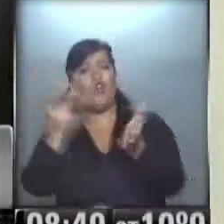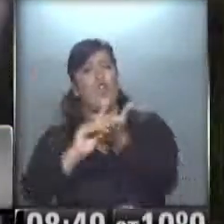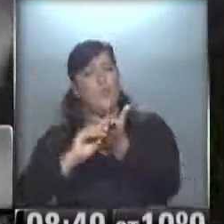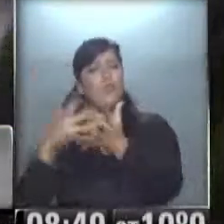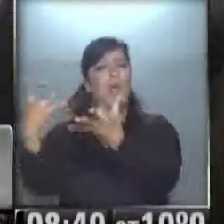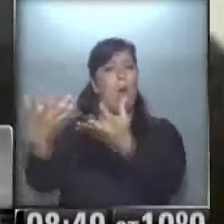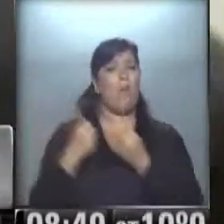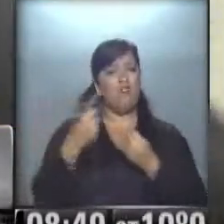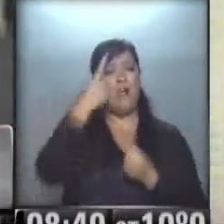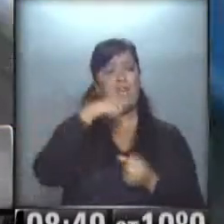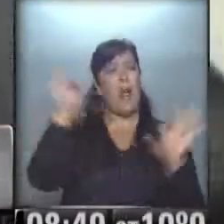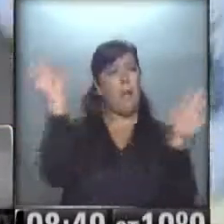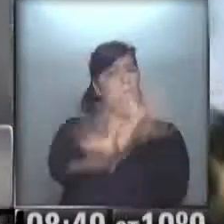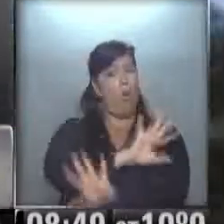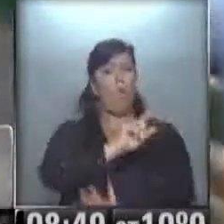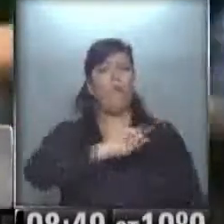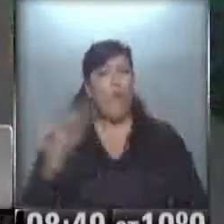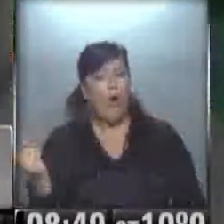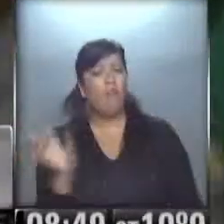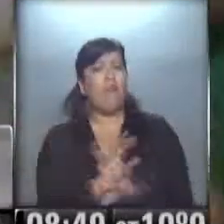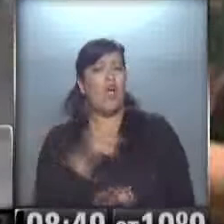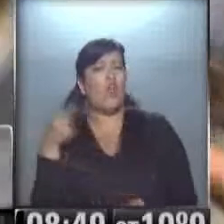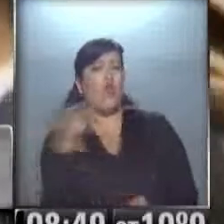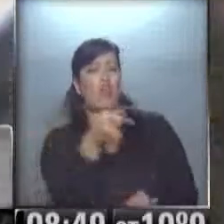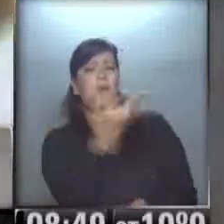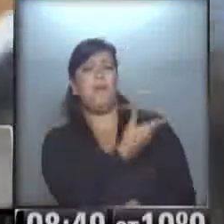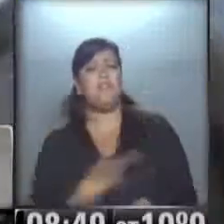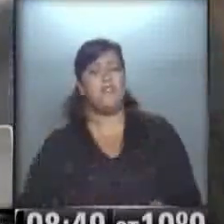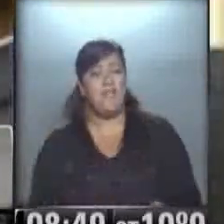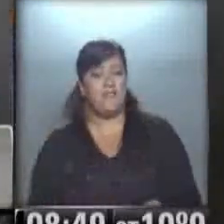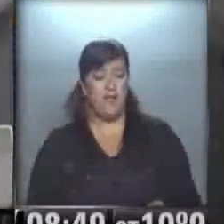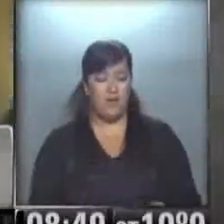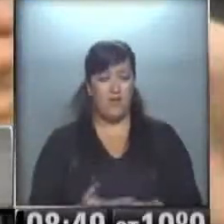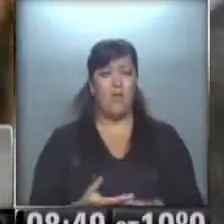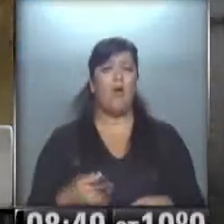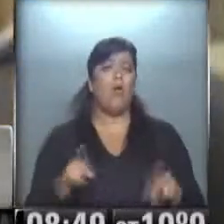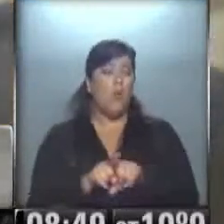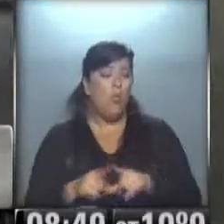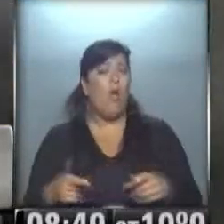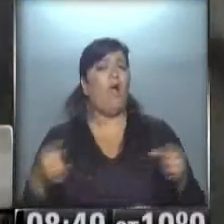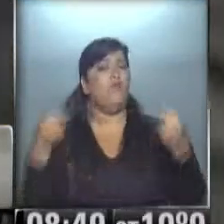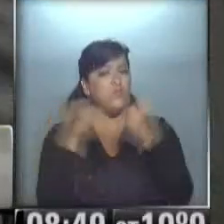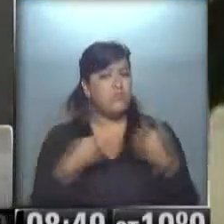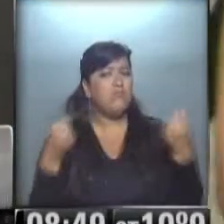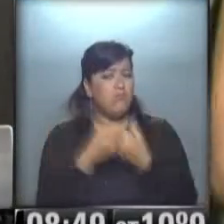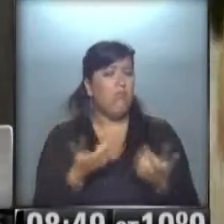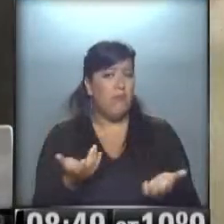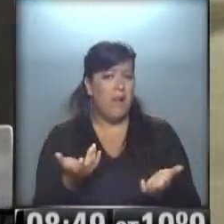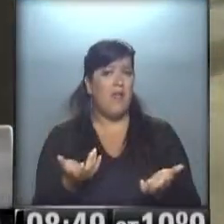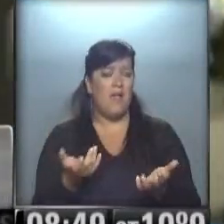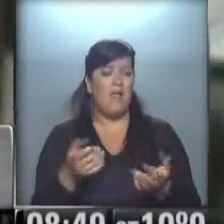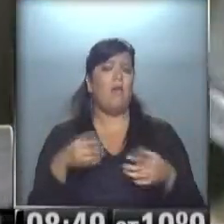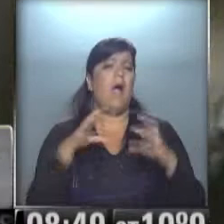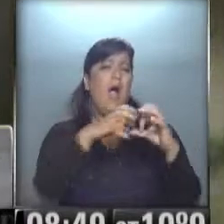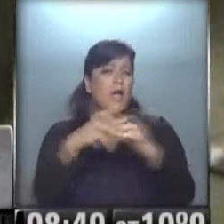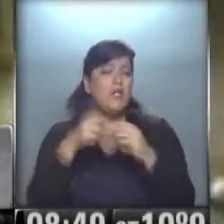acompañado realmente esta discusión, esta pelea, para que realmente el país pueda encaminarse y que estos